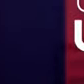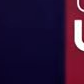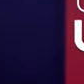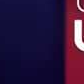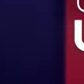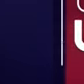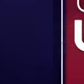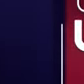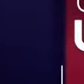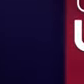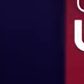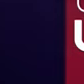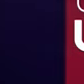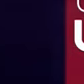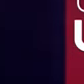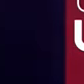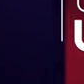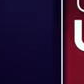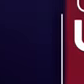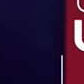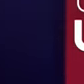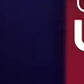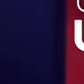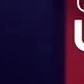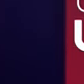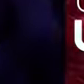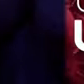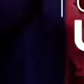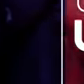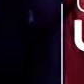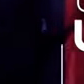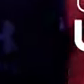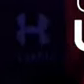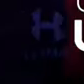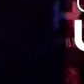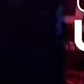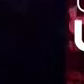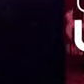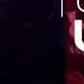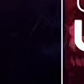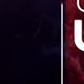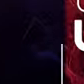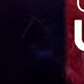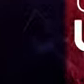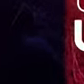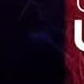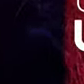Una pausa ecológica, un respiro para Bolivia.